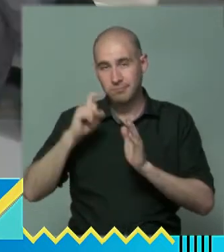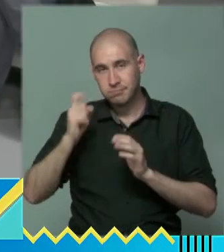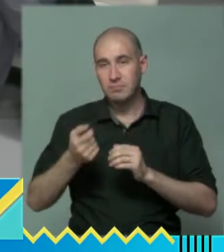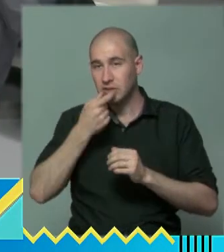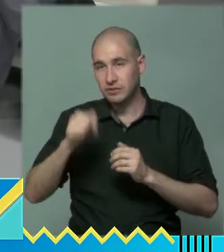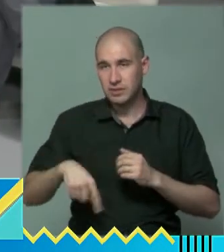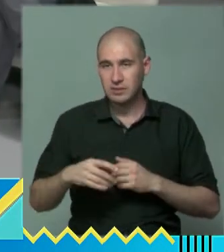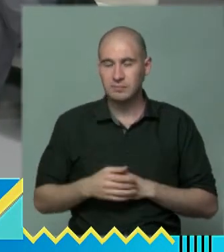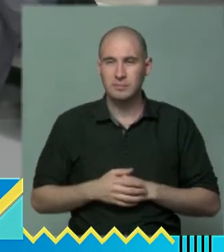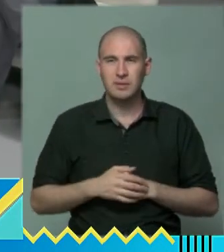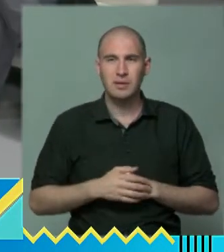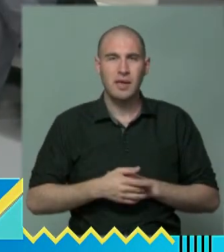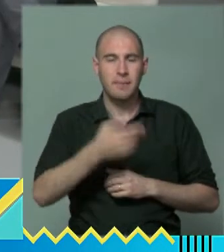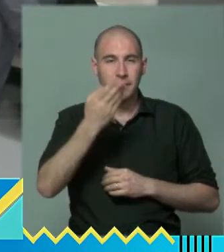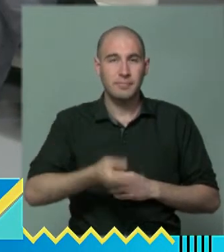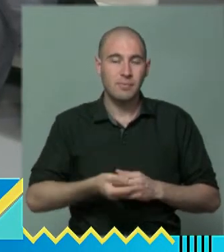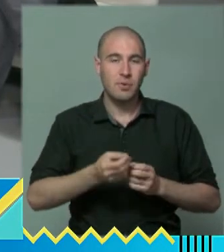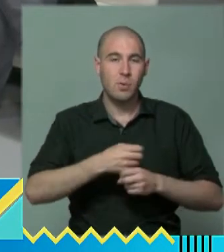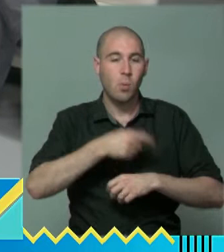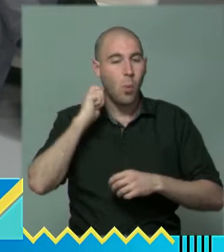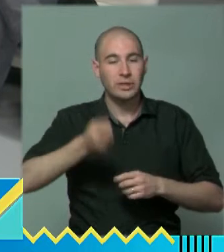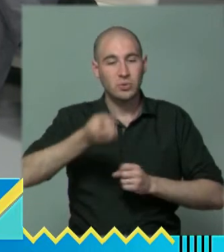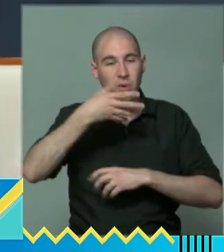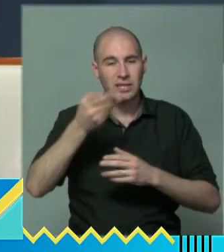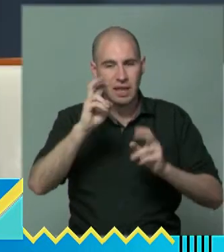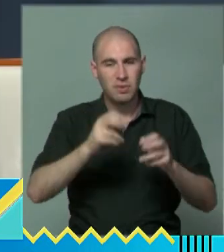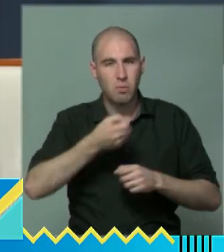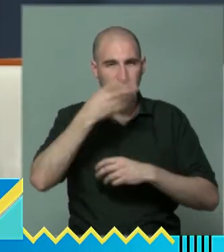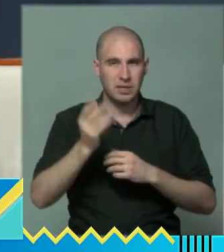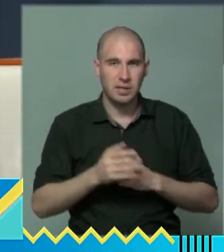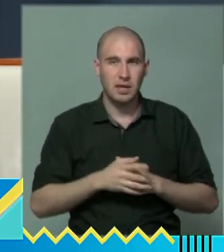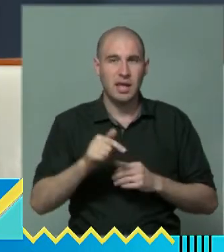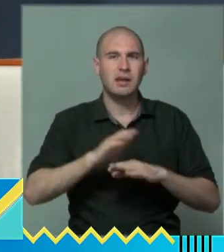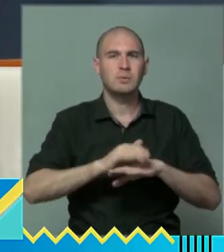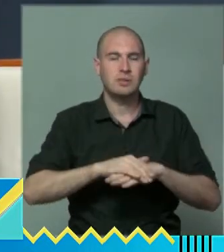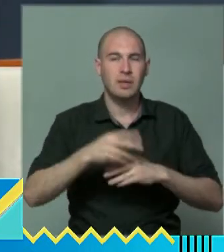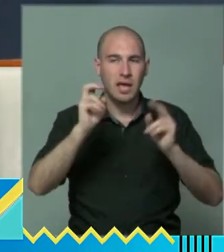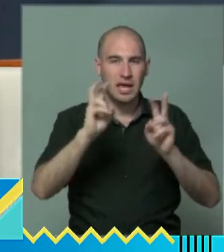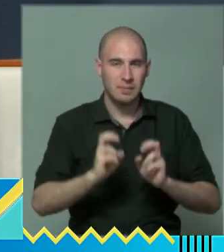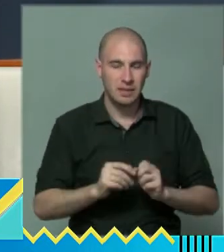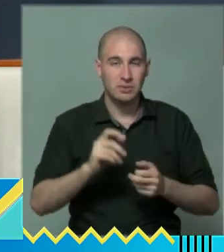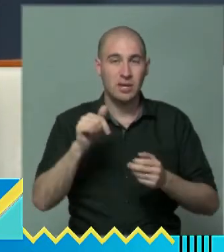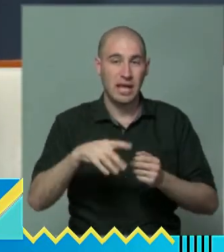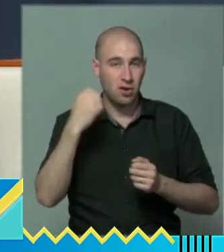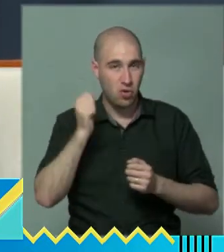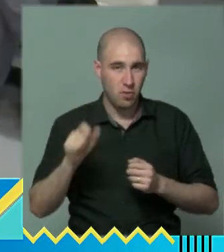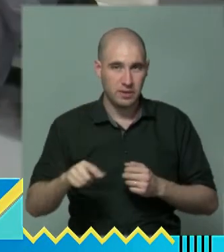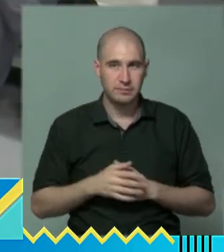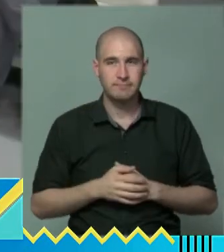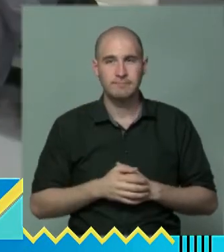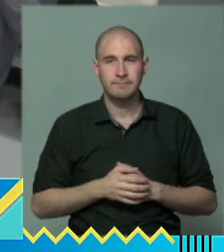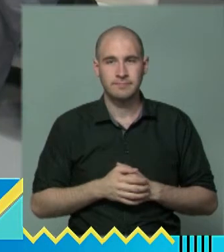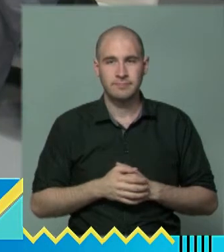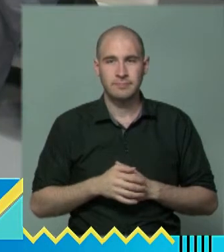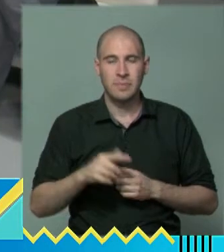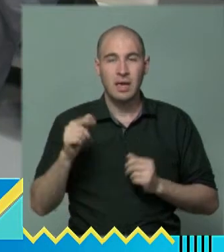en Mendoza. No cualquier juez ni cualquier investigador puede estar a cargo de una investigación de esta naturaleza. Bien.